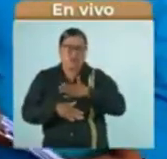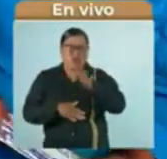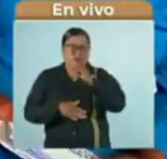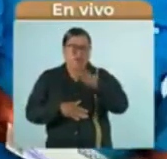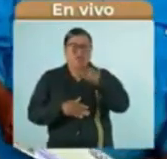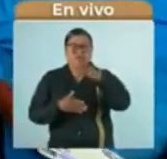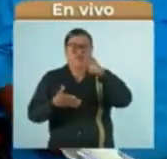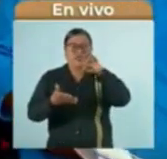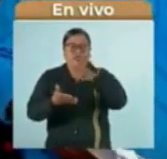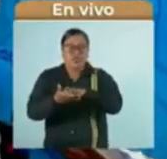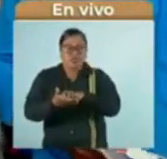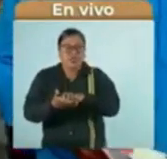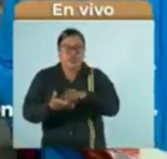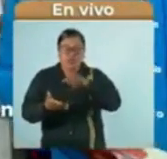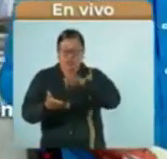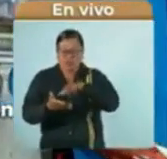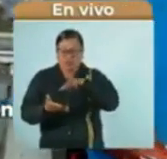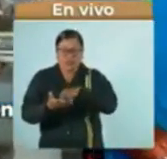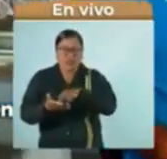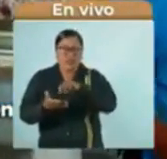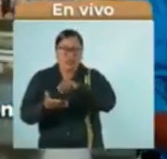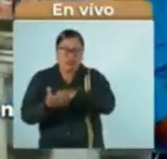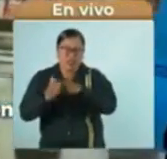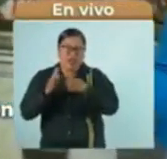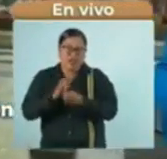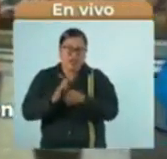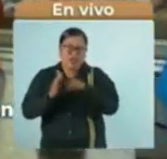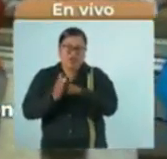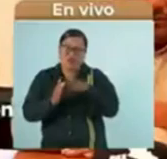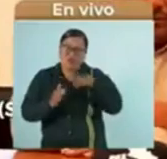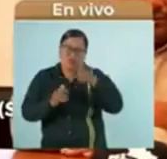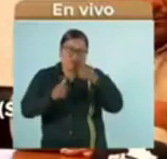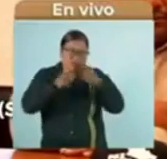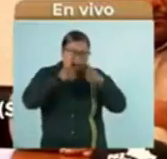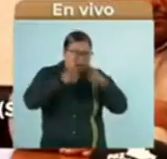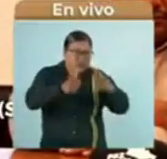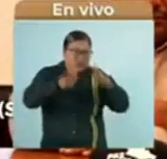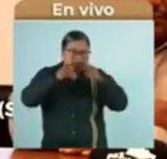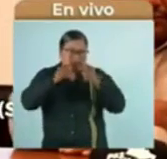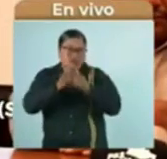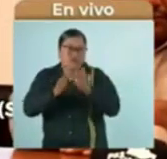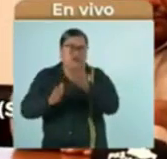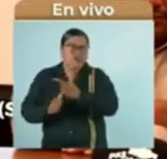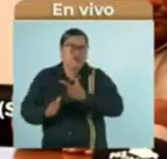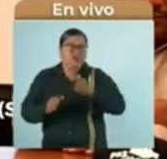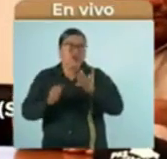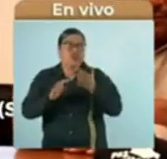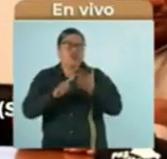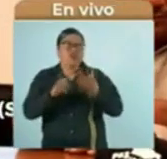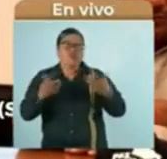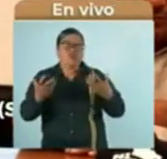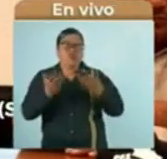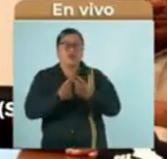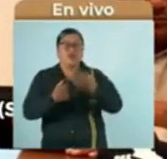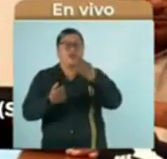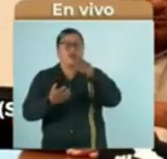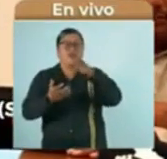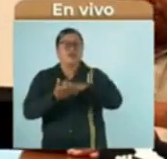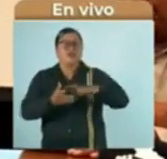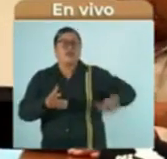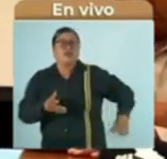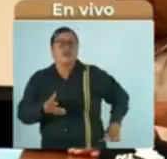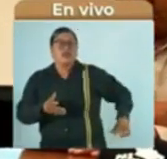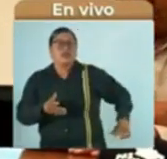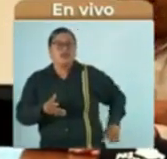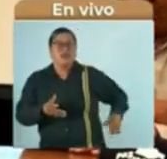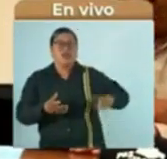secretario técnico de Esa mesa y los atendemos puntualmente con la secretaría de de gobernación en